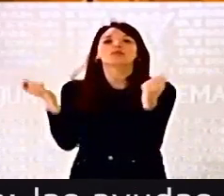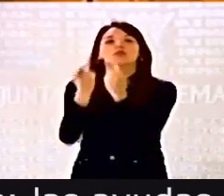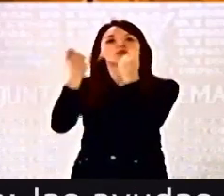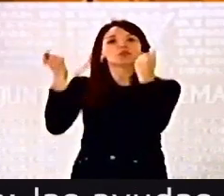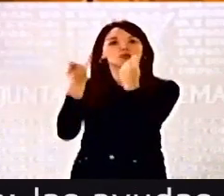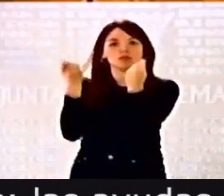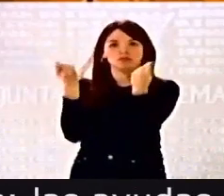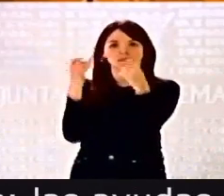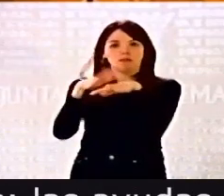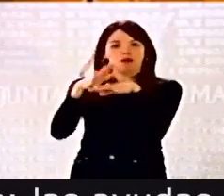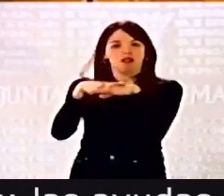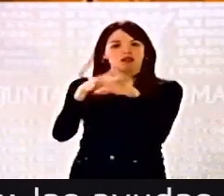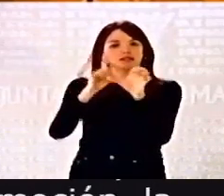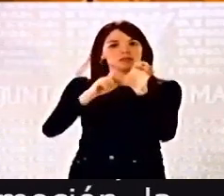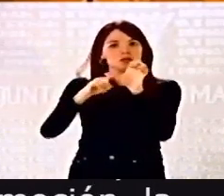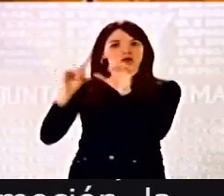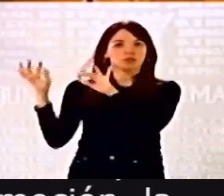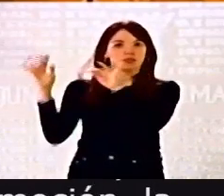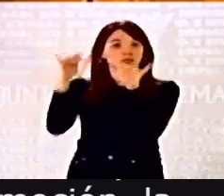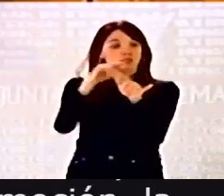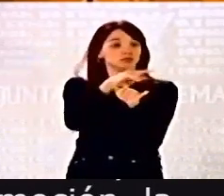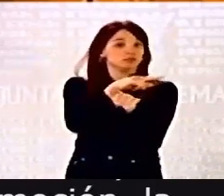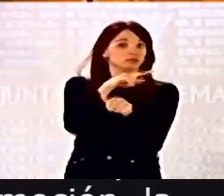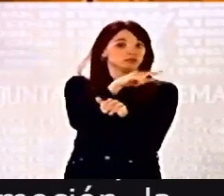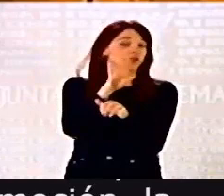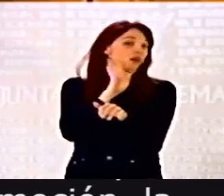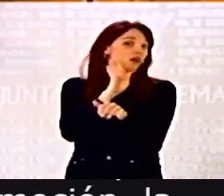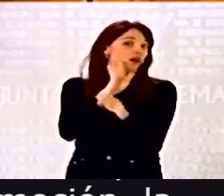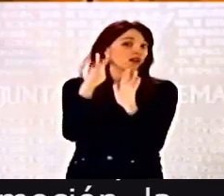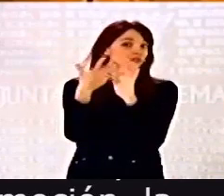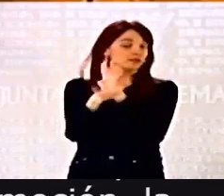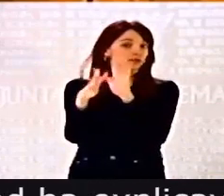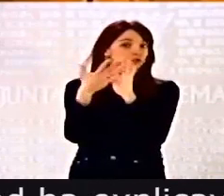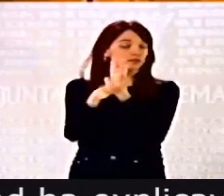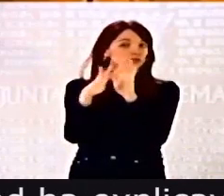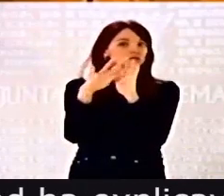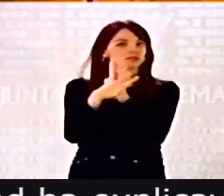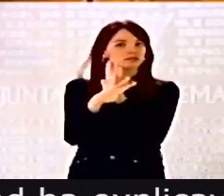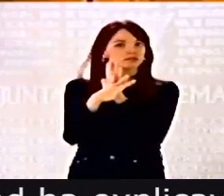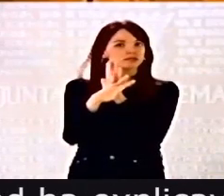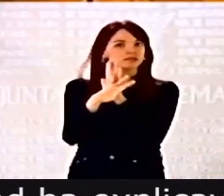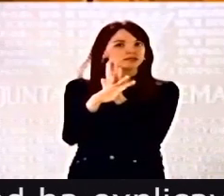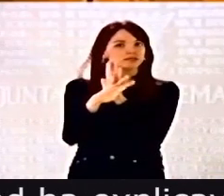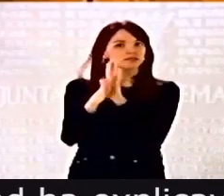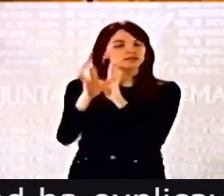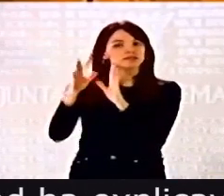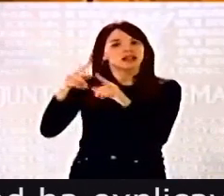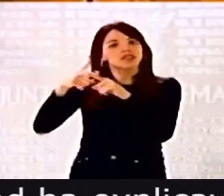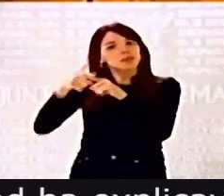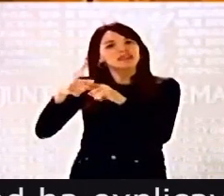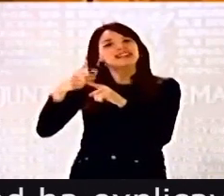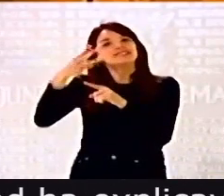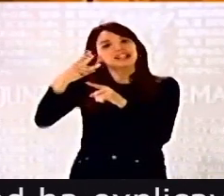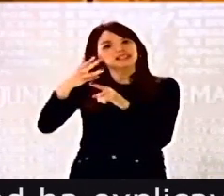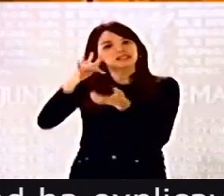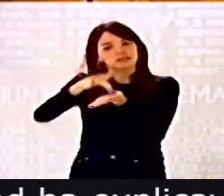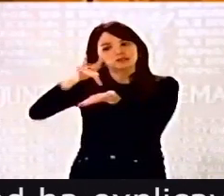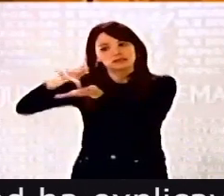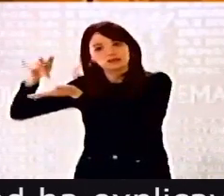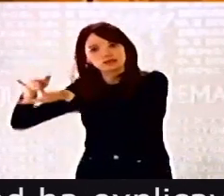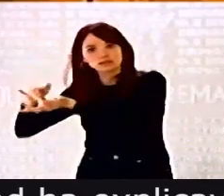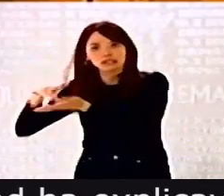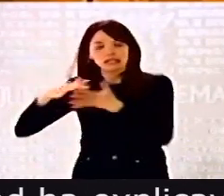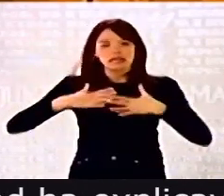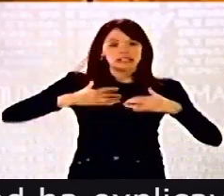destino Extremadura, que como usted ha explicado en la última parte de la rueda de prensa, van en otras 3 fases más, ¿no? La sanitaria,